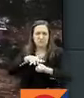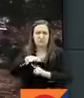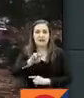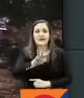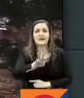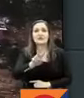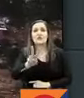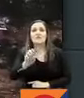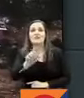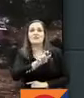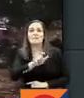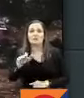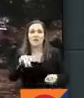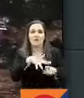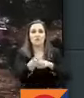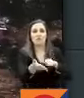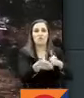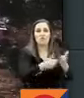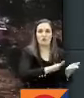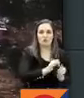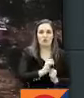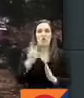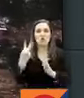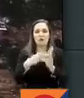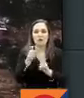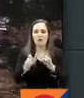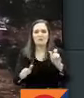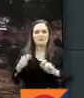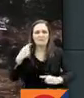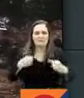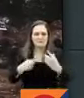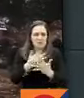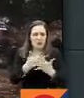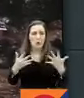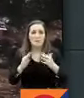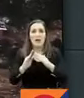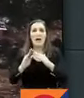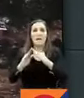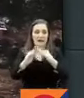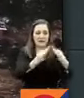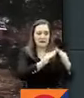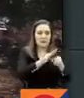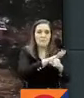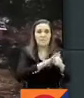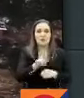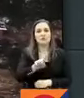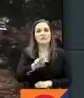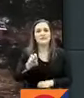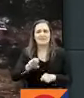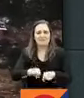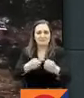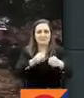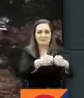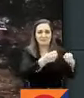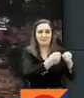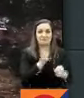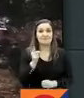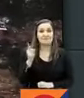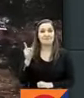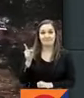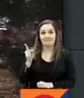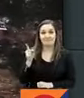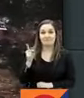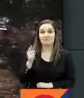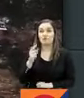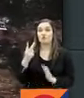11.000 afectados, al menos 2.000 damnificados y 17 barrios destruidos. Nuestra compañera Betty Fajardo, periodista de